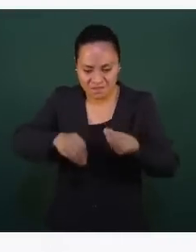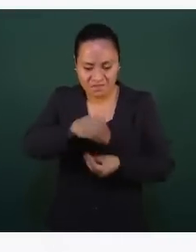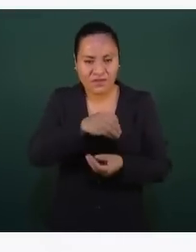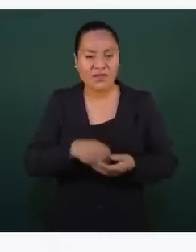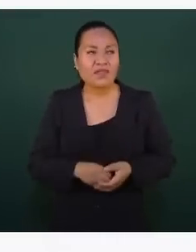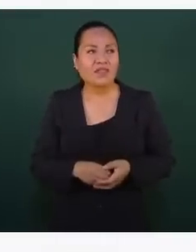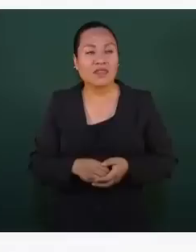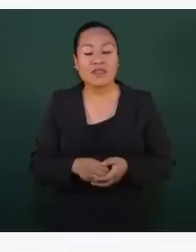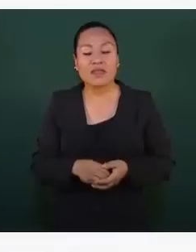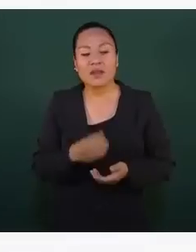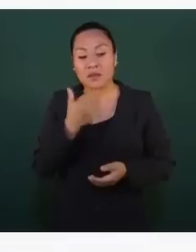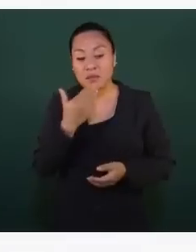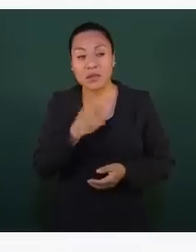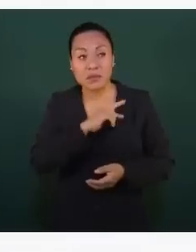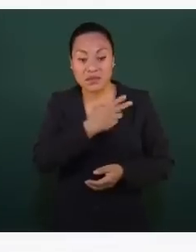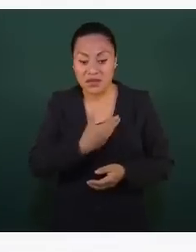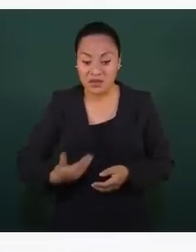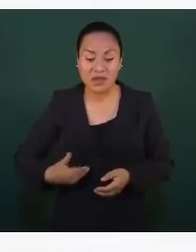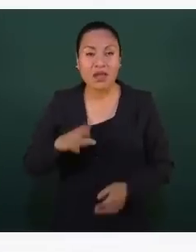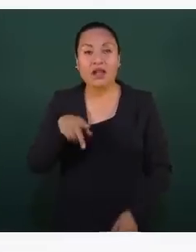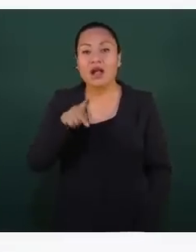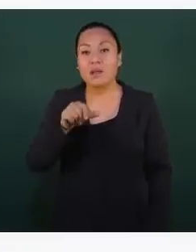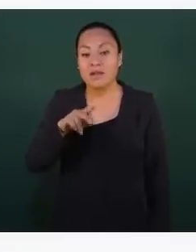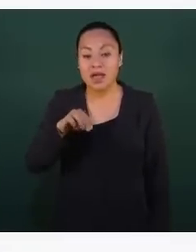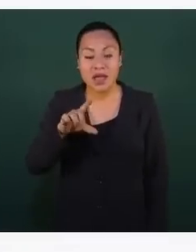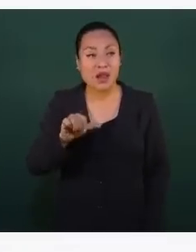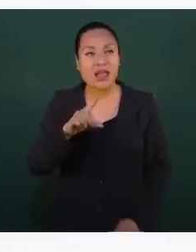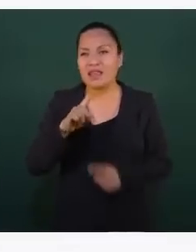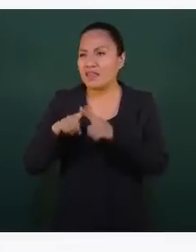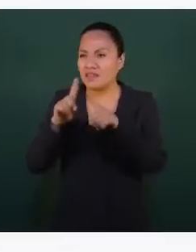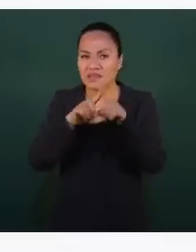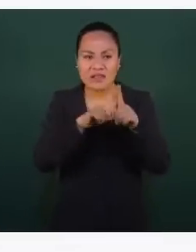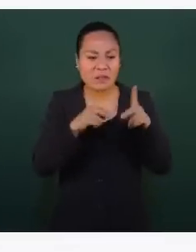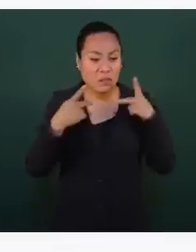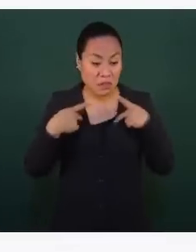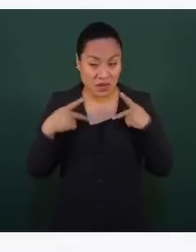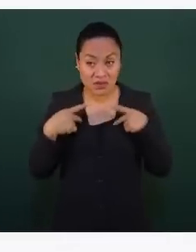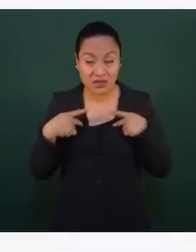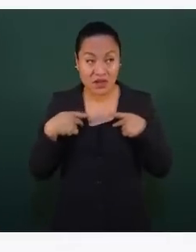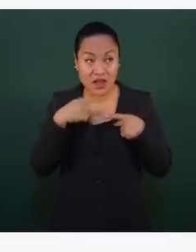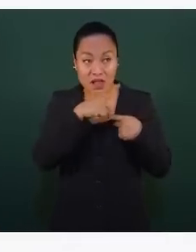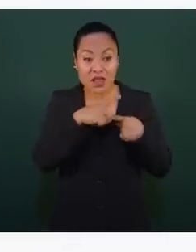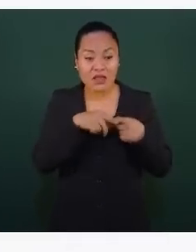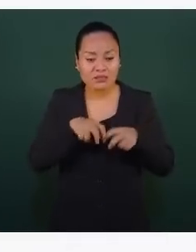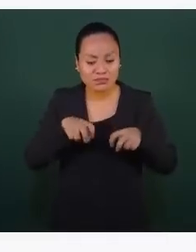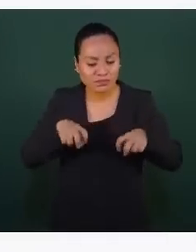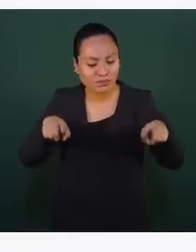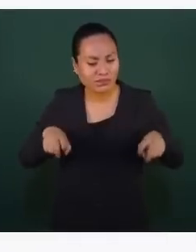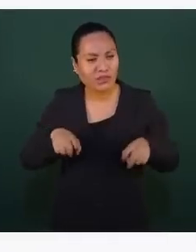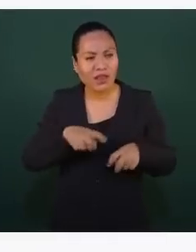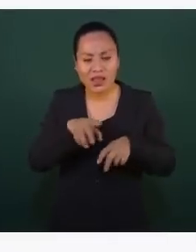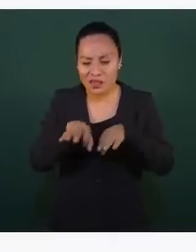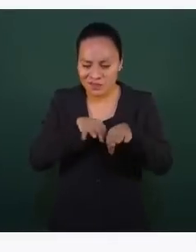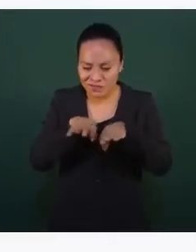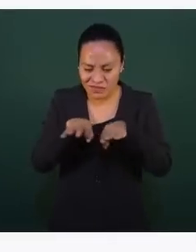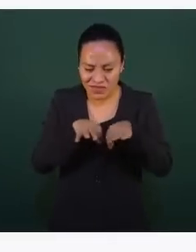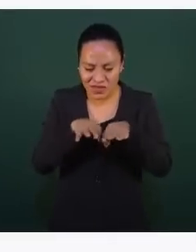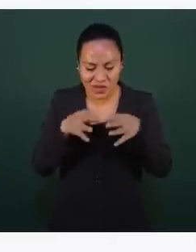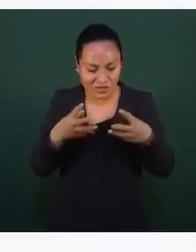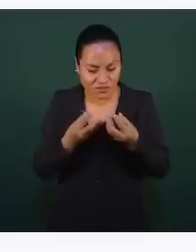la vicepresidenta Kamala Harris como otros destacados miembros de su gobierno ya estén